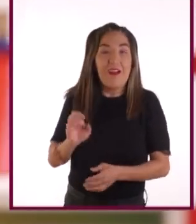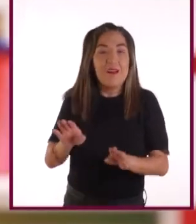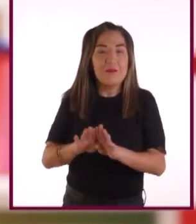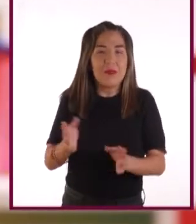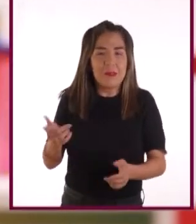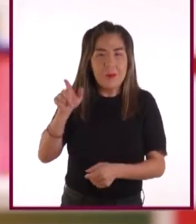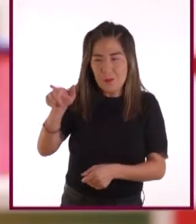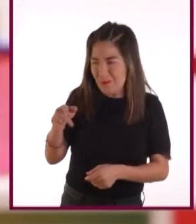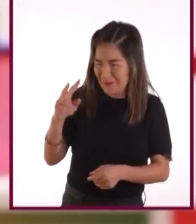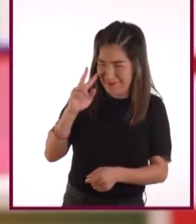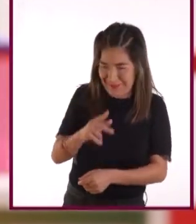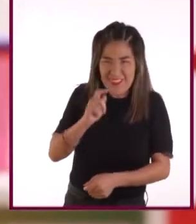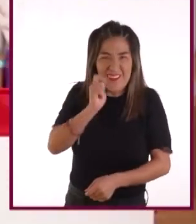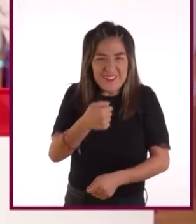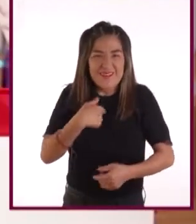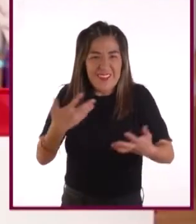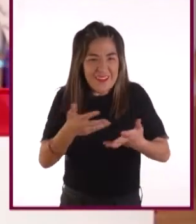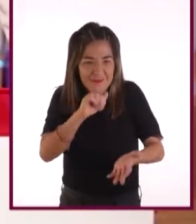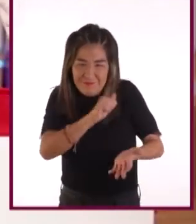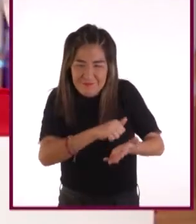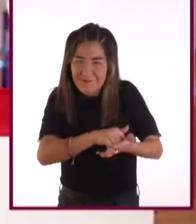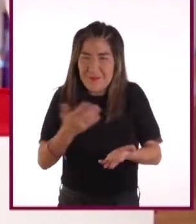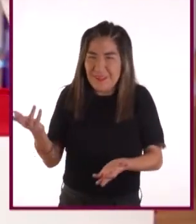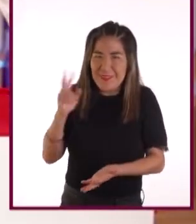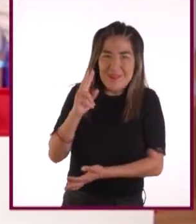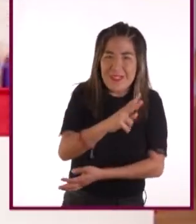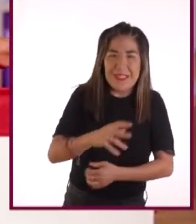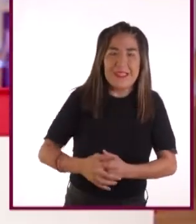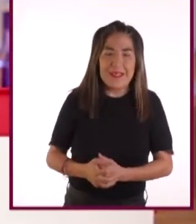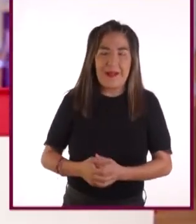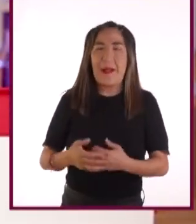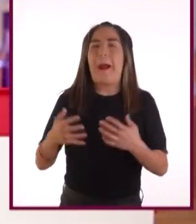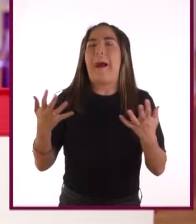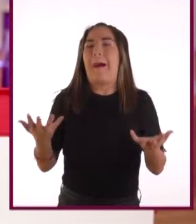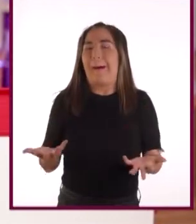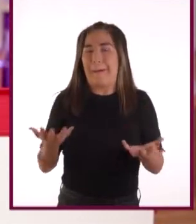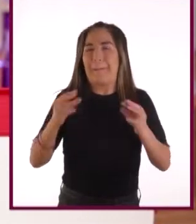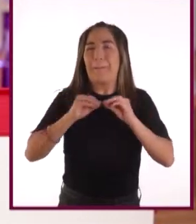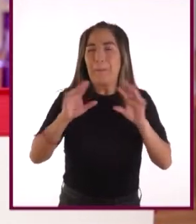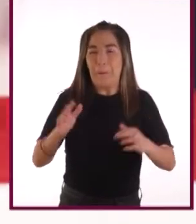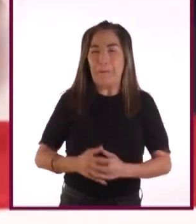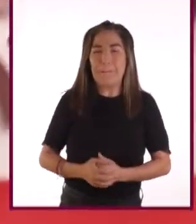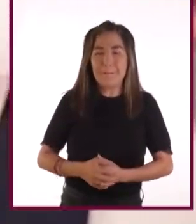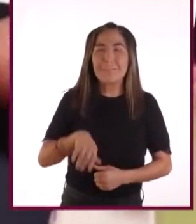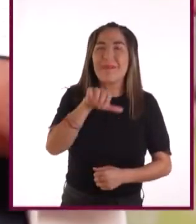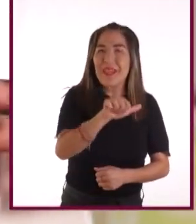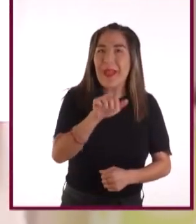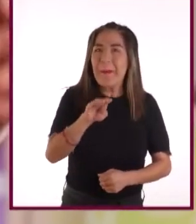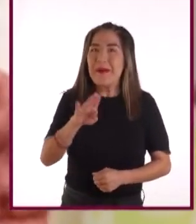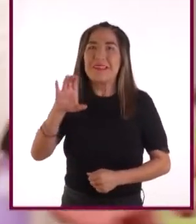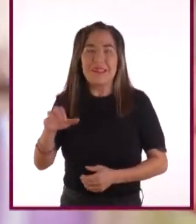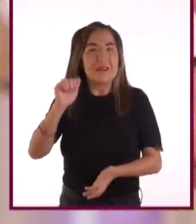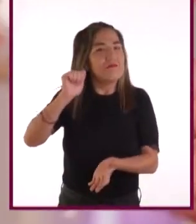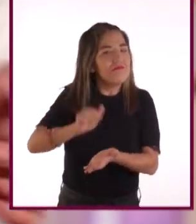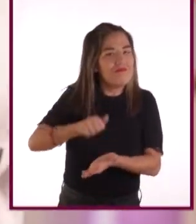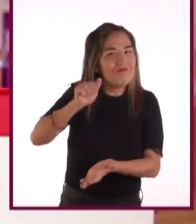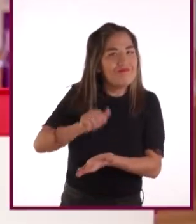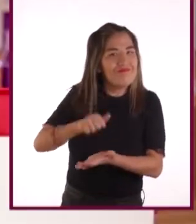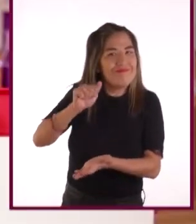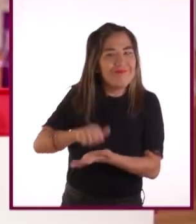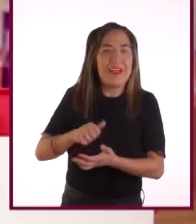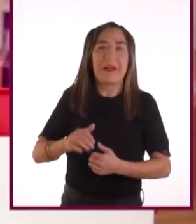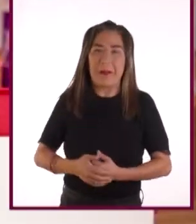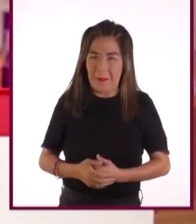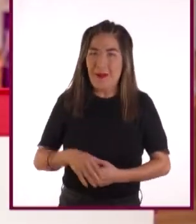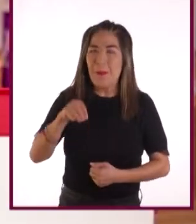Y me extraña que no identifiques qué es lo que estoy tratando de hacer, ¿eh? Ah, claro, pues, el alfabeto Morse.